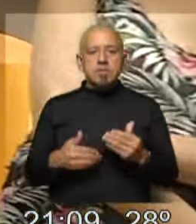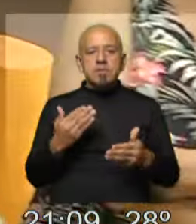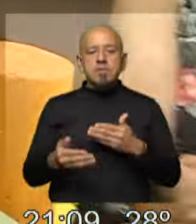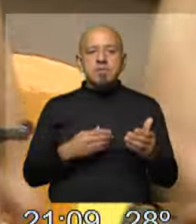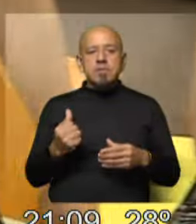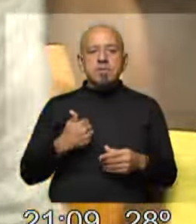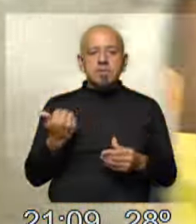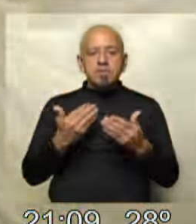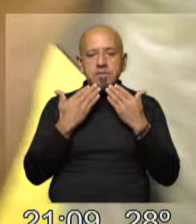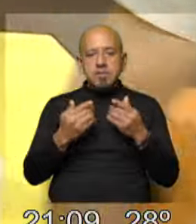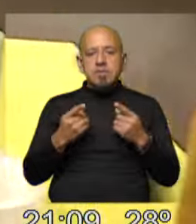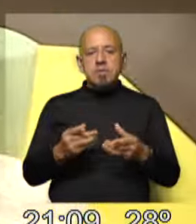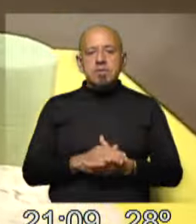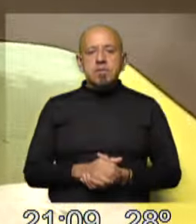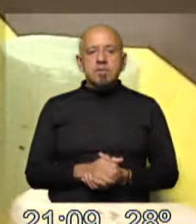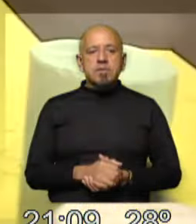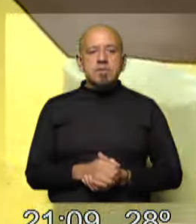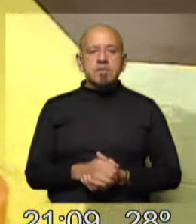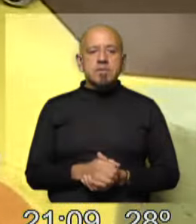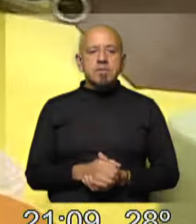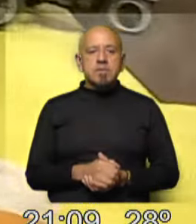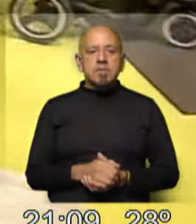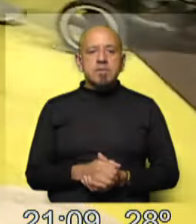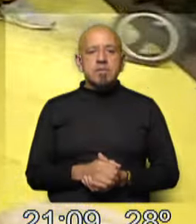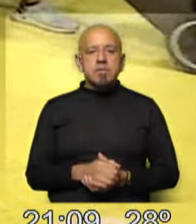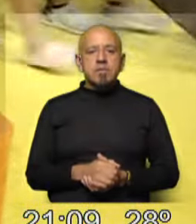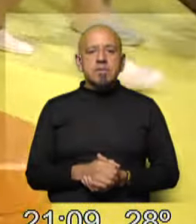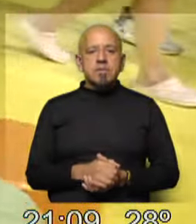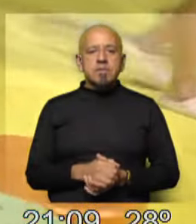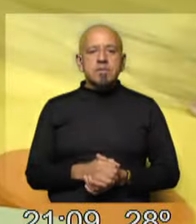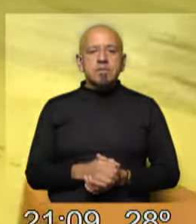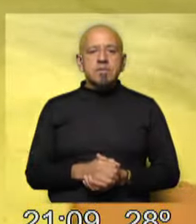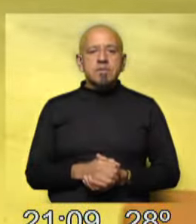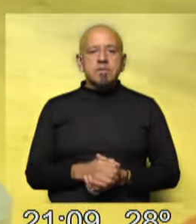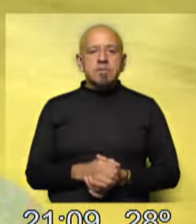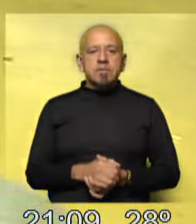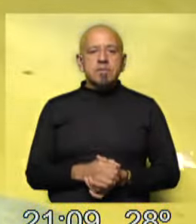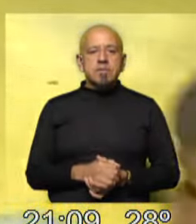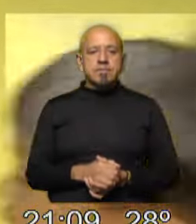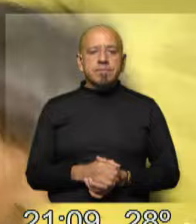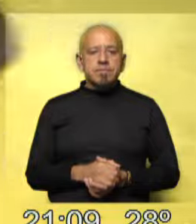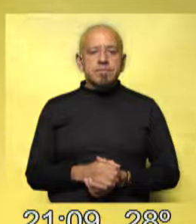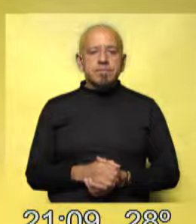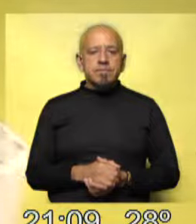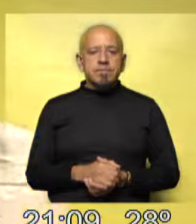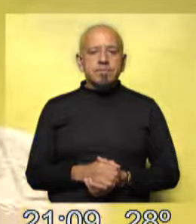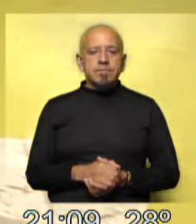familia del parque Muchas gracias muchas gracias a ustedes siempre seguimos recorriendo gracias Bueno